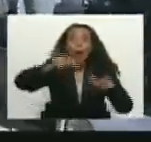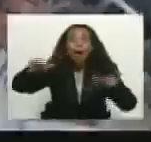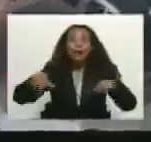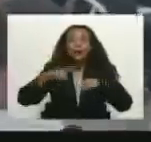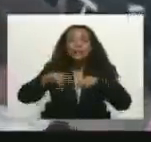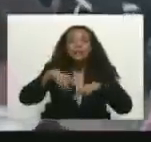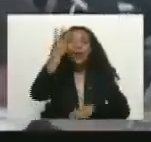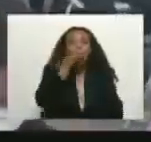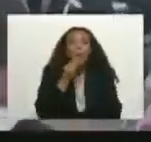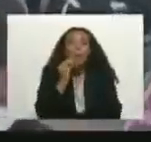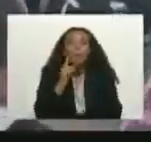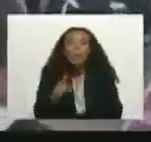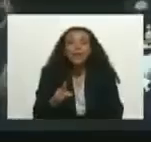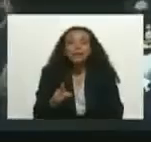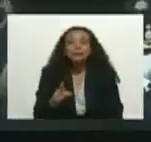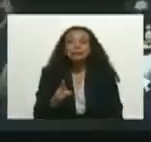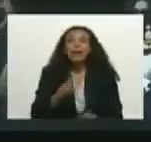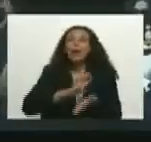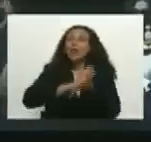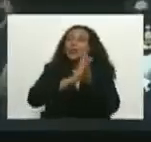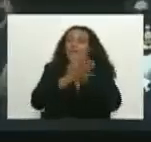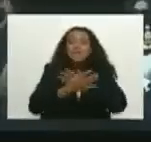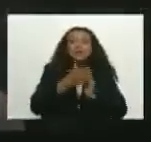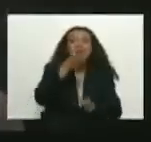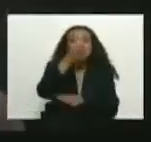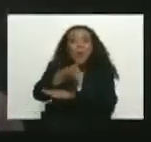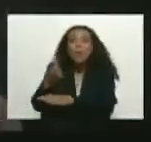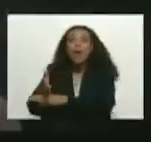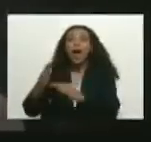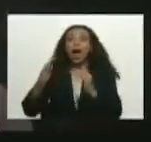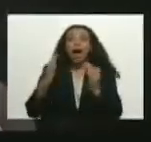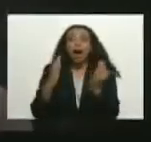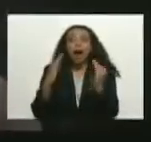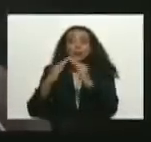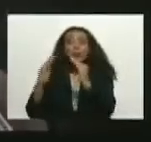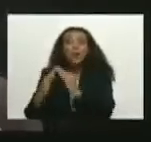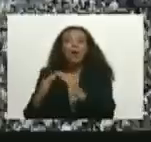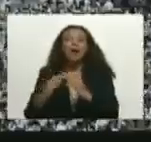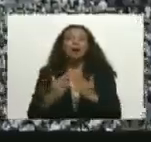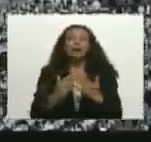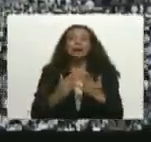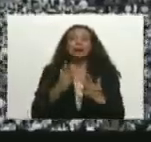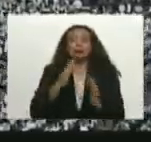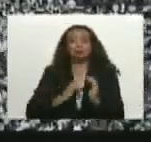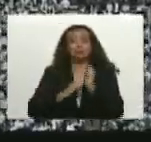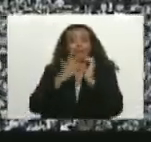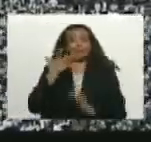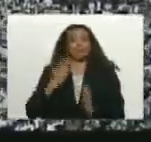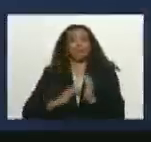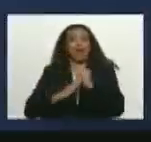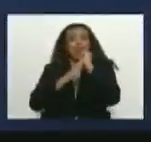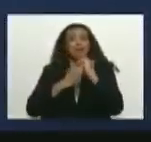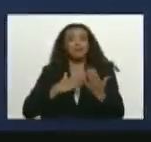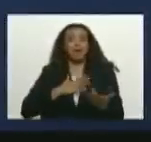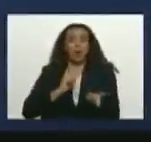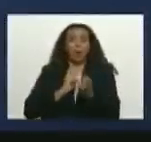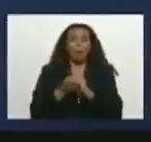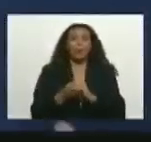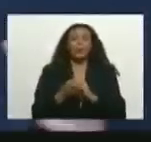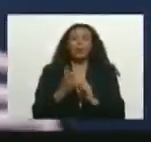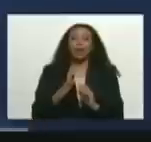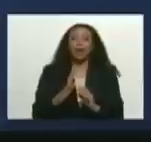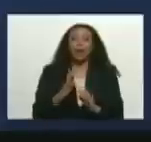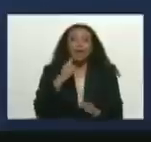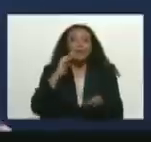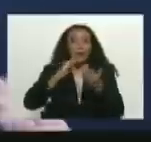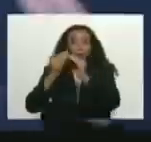niños jóvenes, también cuando regresan a sus comunidades y a sus núcleos, son líderes. Y también cambian y transforman, como decía el maestro Beu siempre,